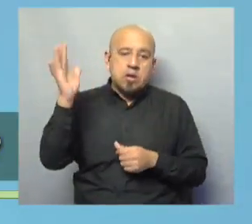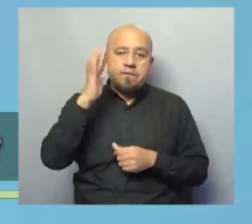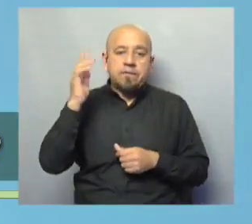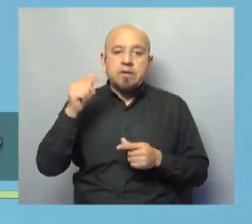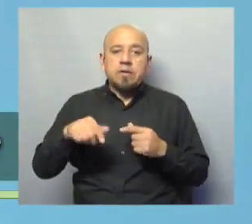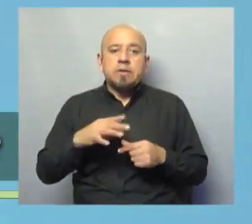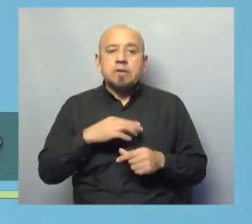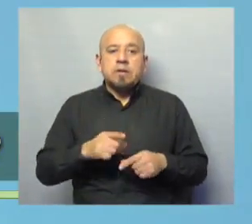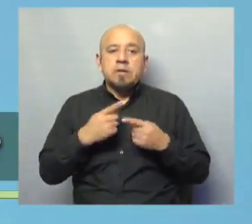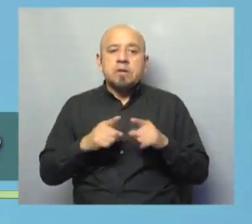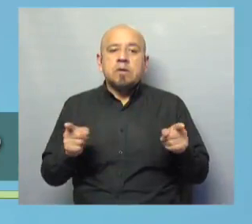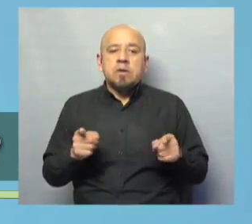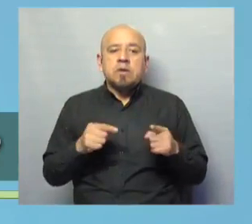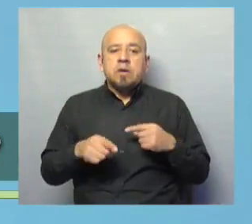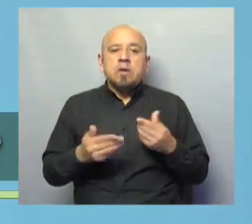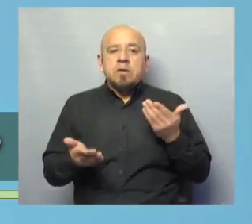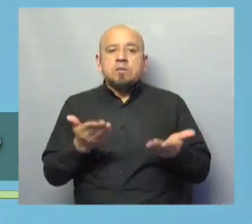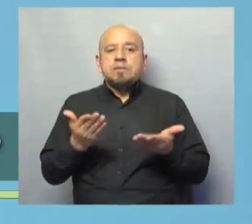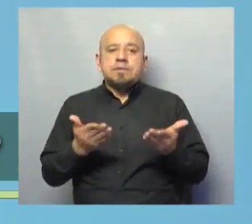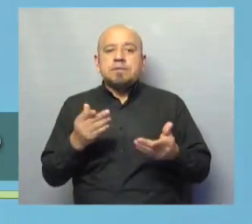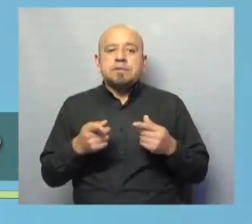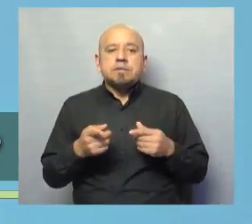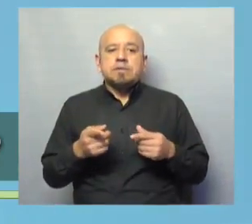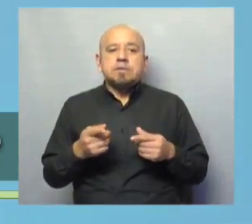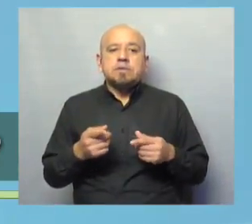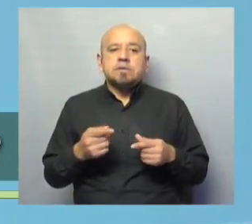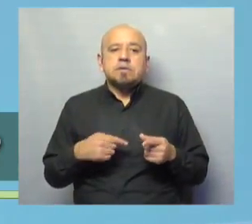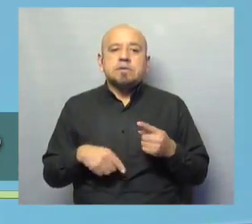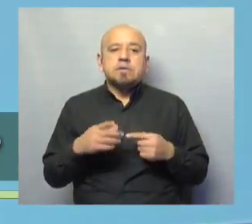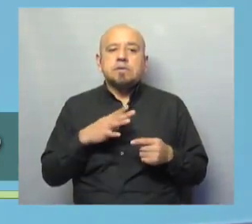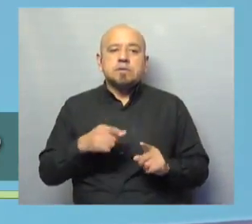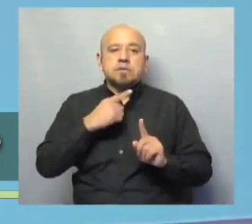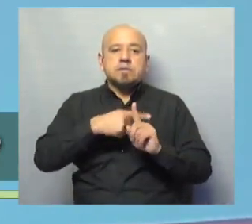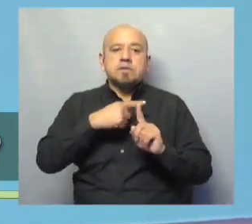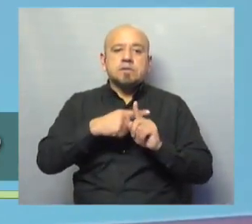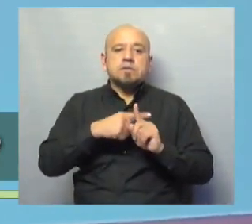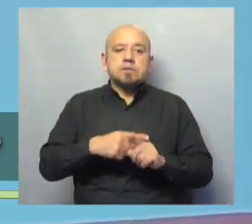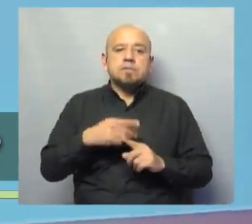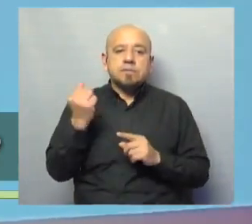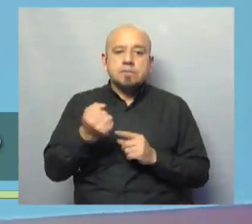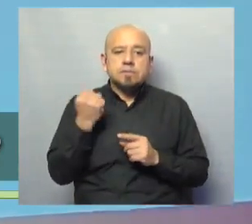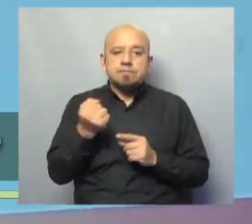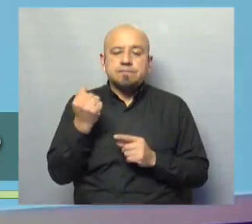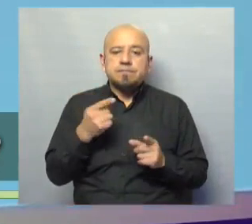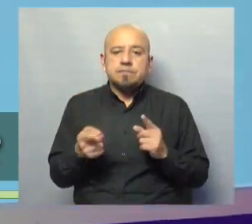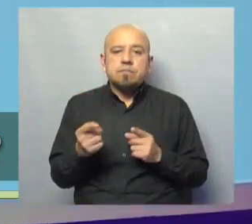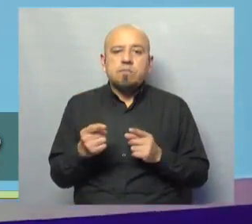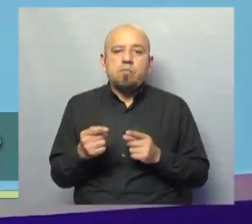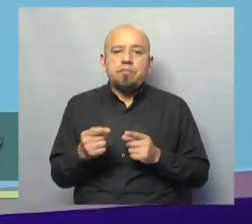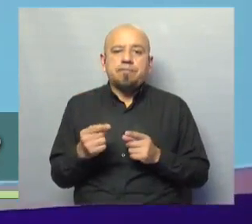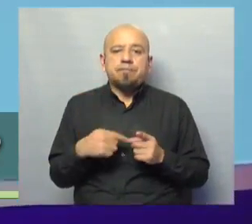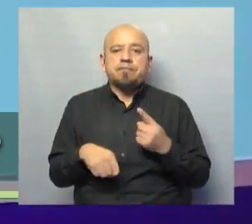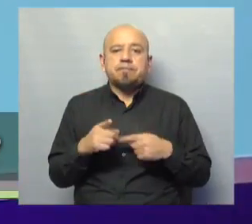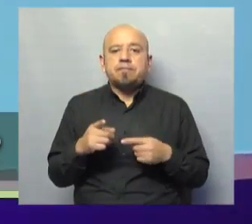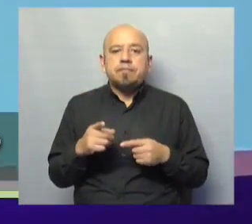país si bien es ya evaluaba que estamos a un nivel positivo y importante en torno a la región el crecimiento